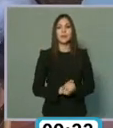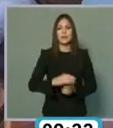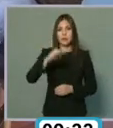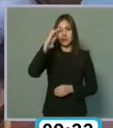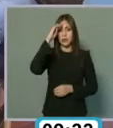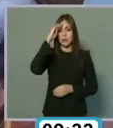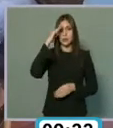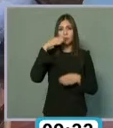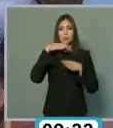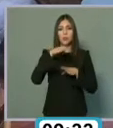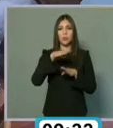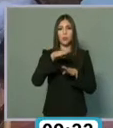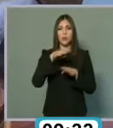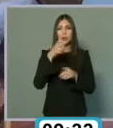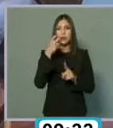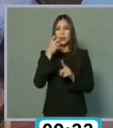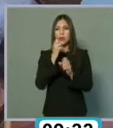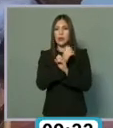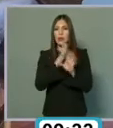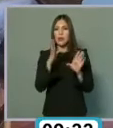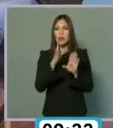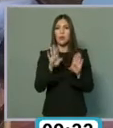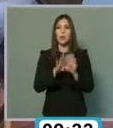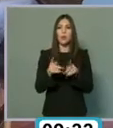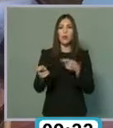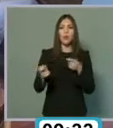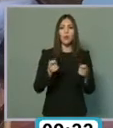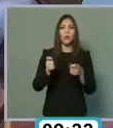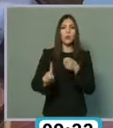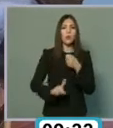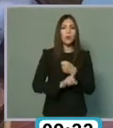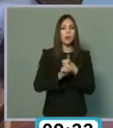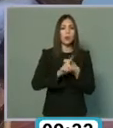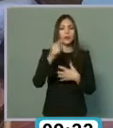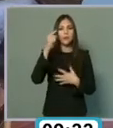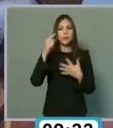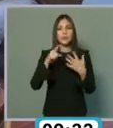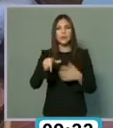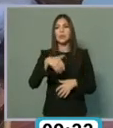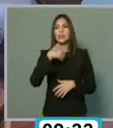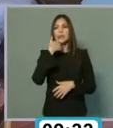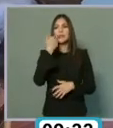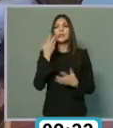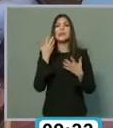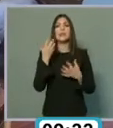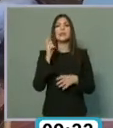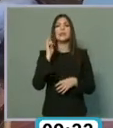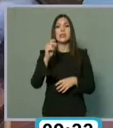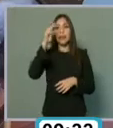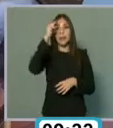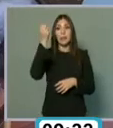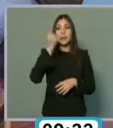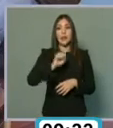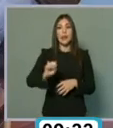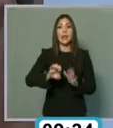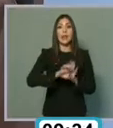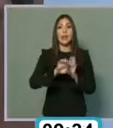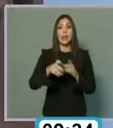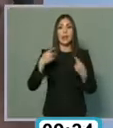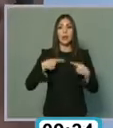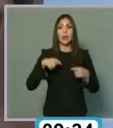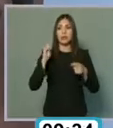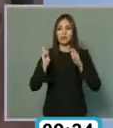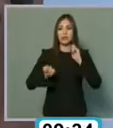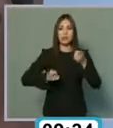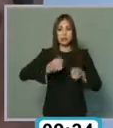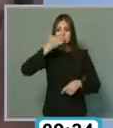crítico, manejo de conflictos, etcétera, ¿no? Entonces lo que se busca con esas habilidades, si alguien las domina, las